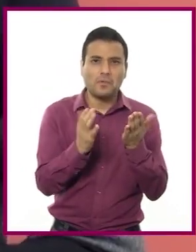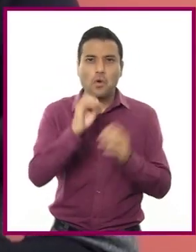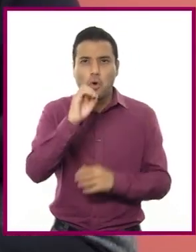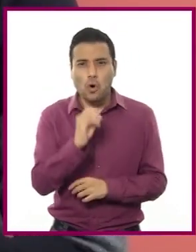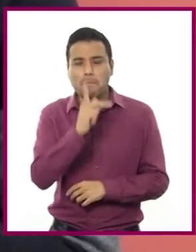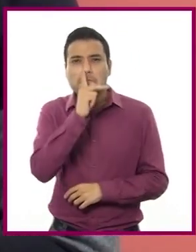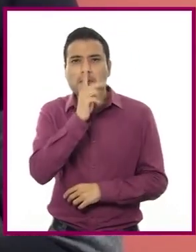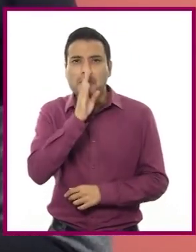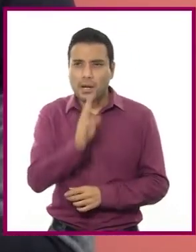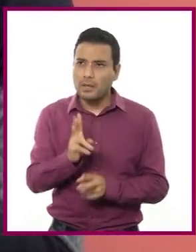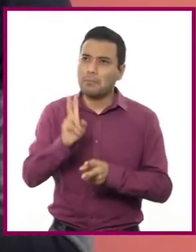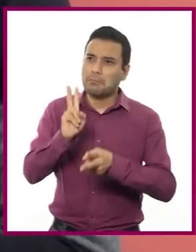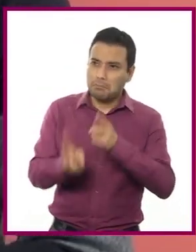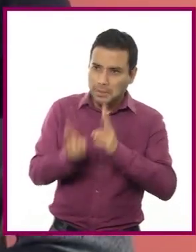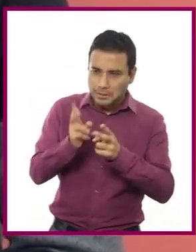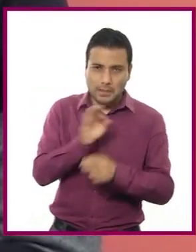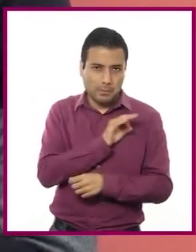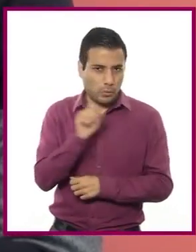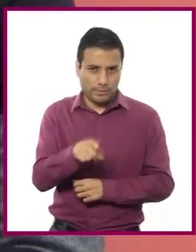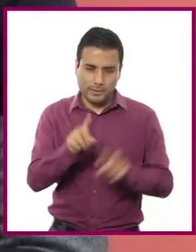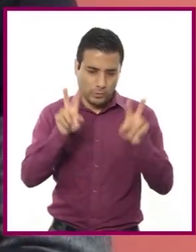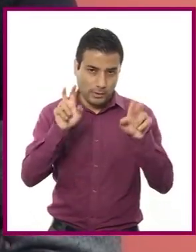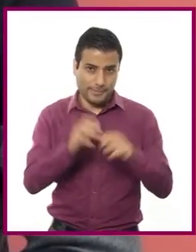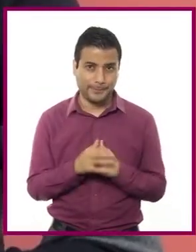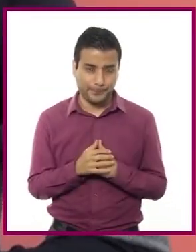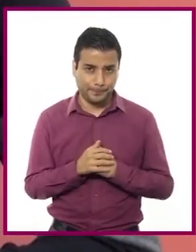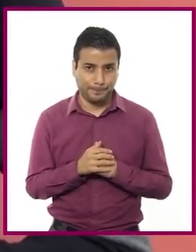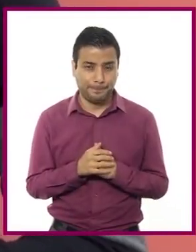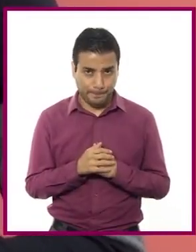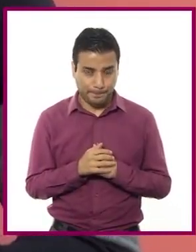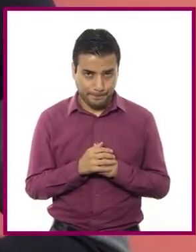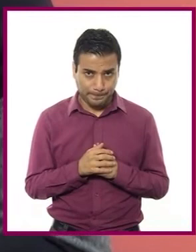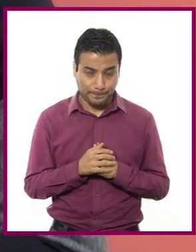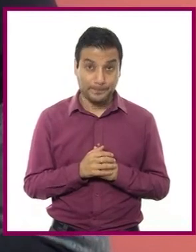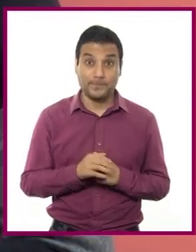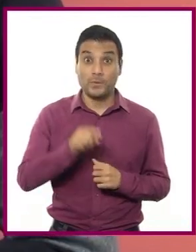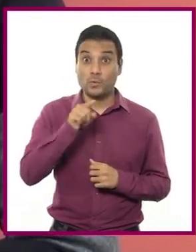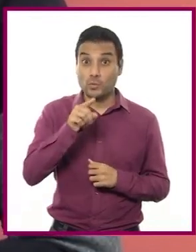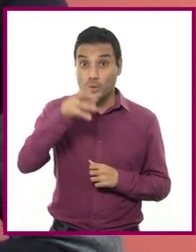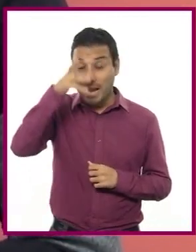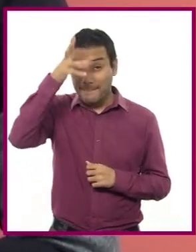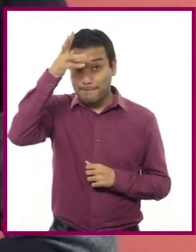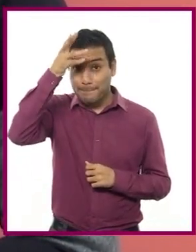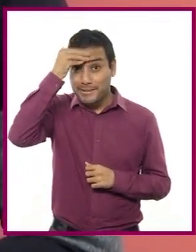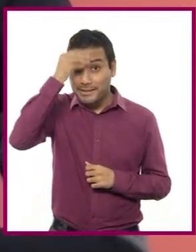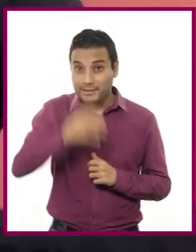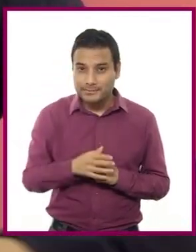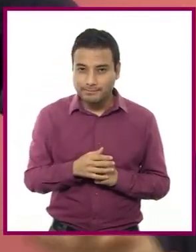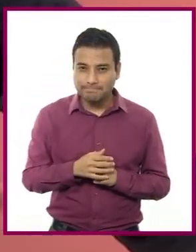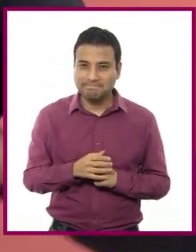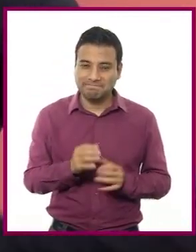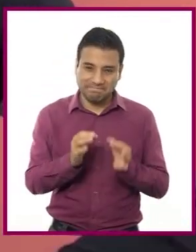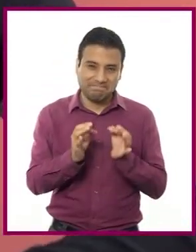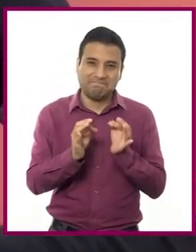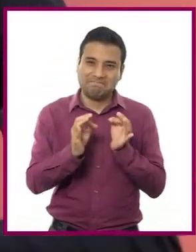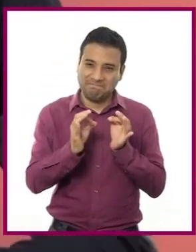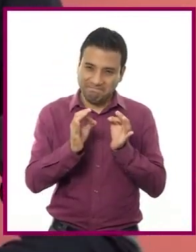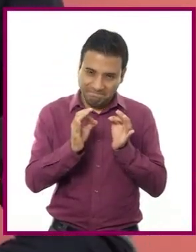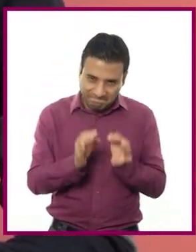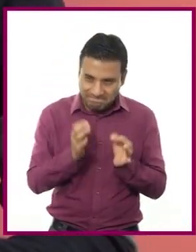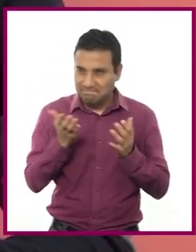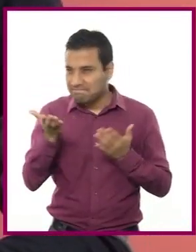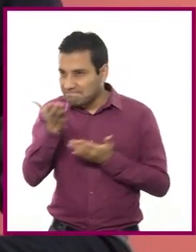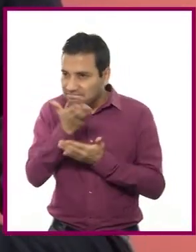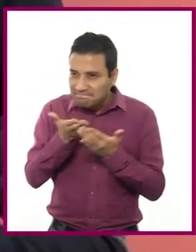sus padres con respecto a lo visto, de tal manera que el aprendizaje obtenido esté siempre en movimiento y